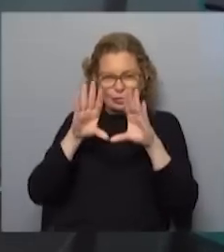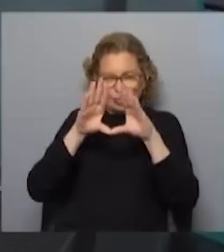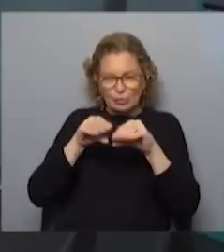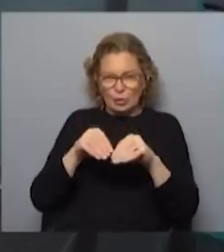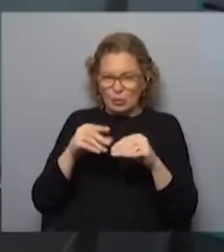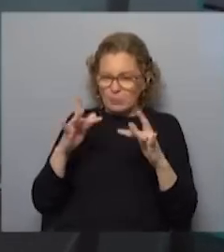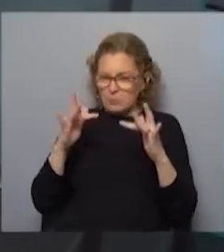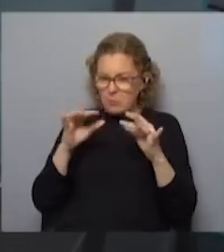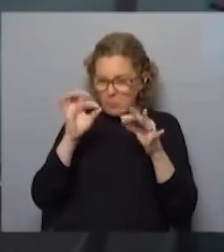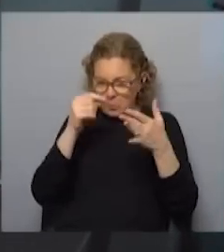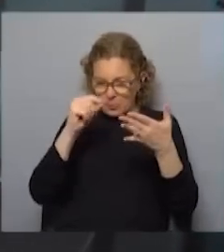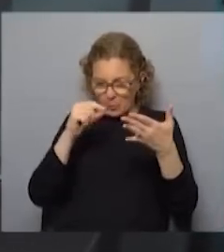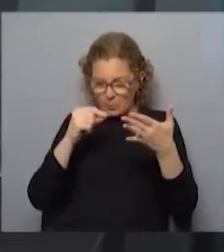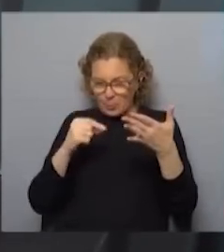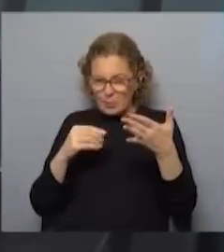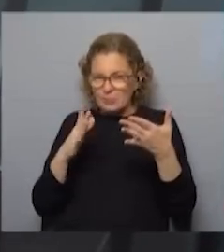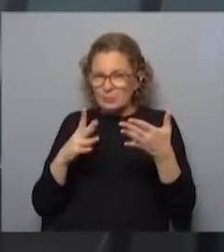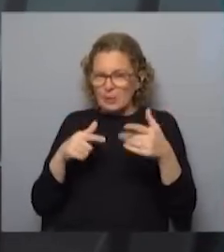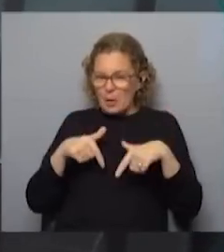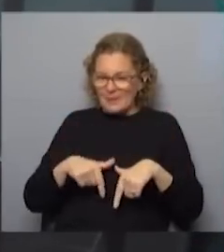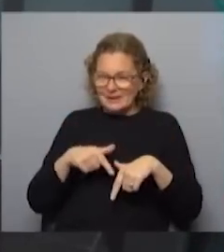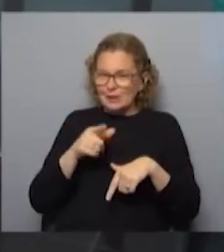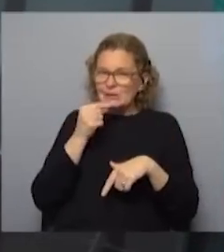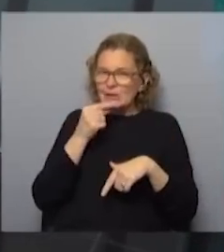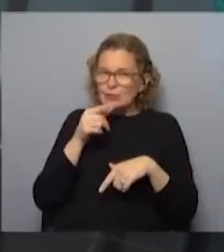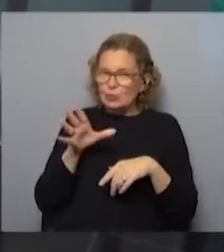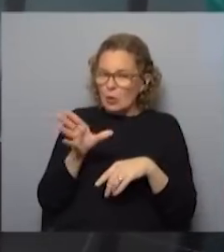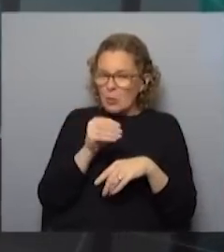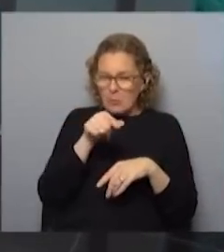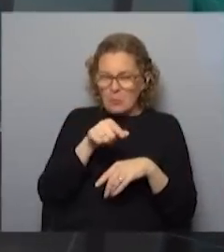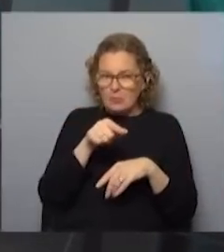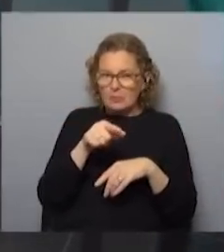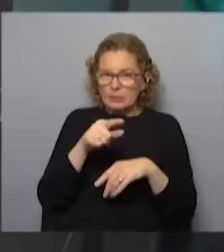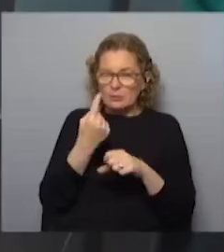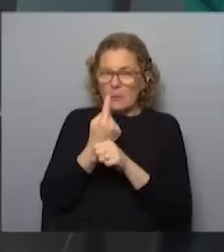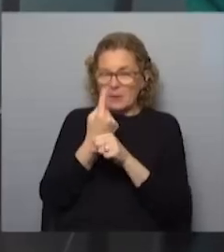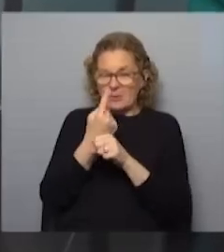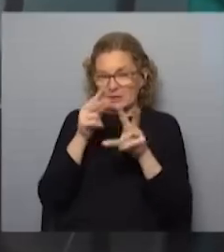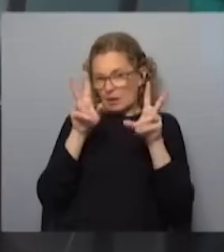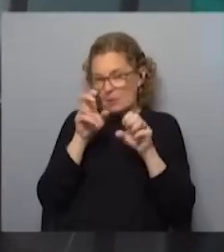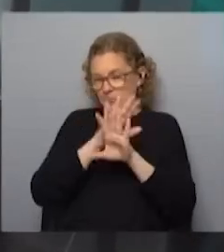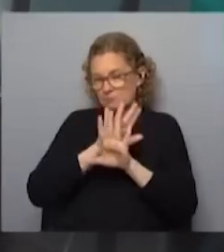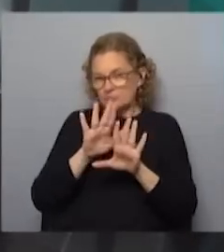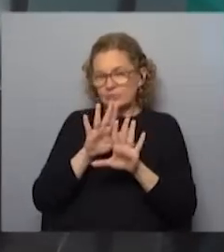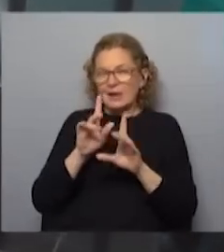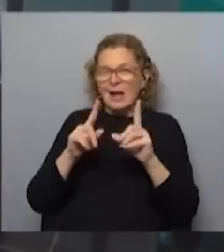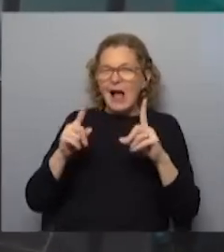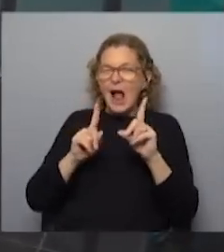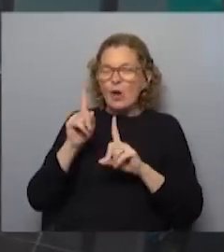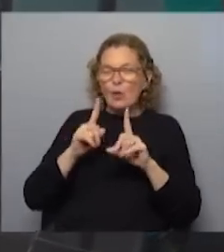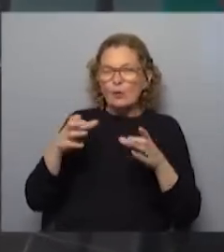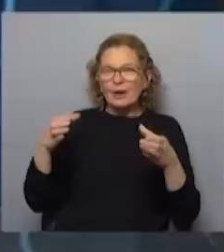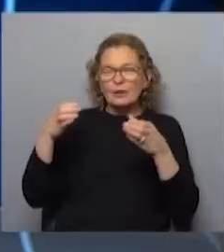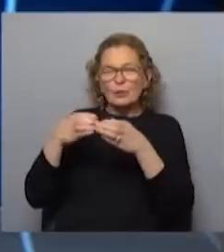corroborados ratificados por el Ministerio Así que esa parte fue una primera cuestión tuve algunas reuniones